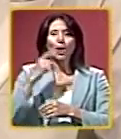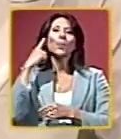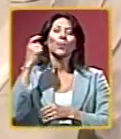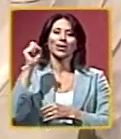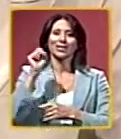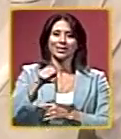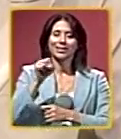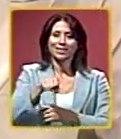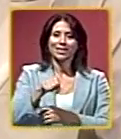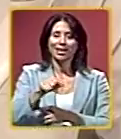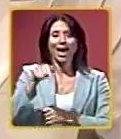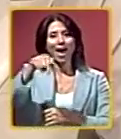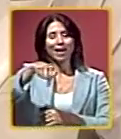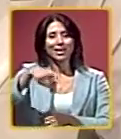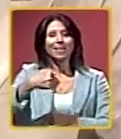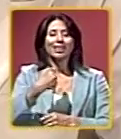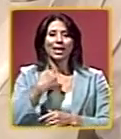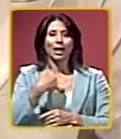tenemos aquí